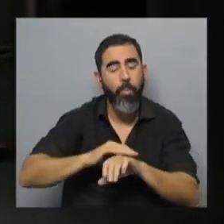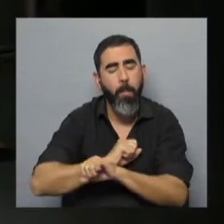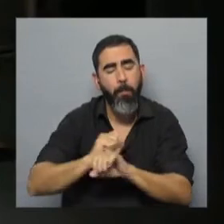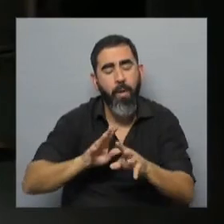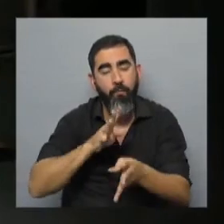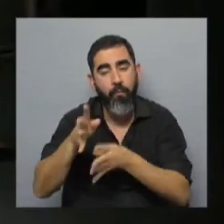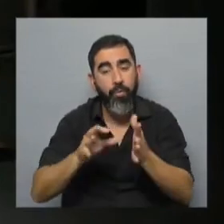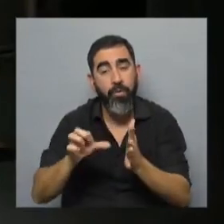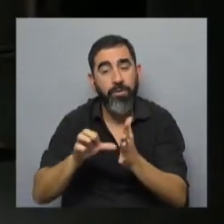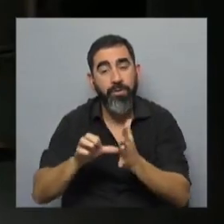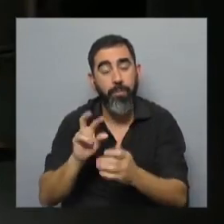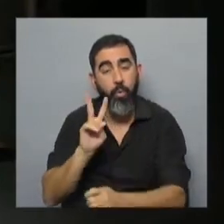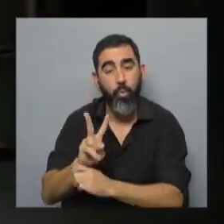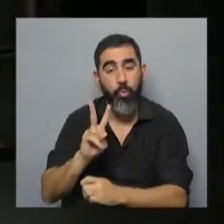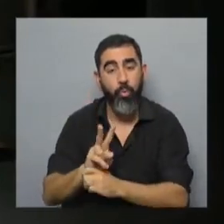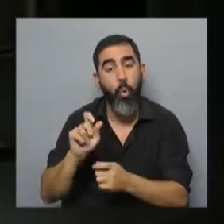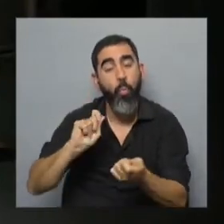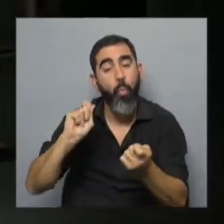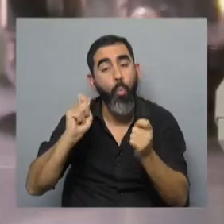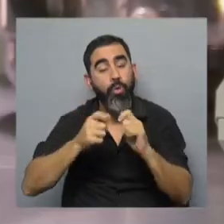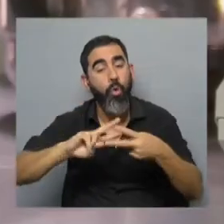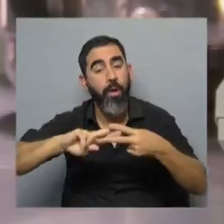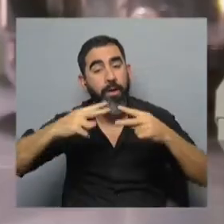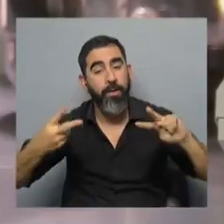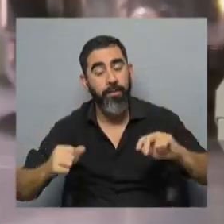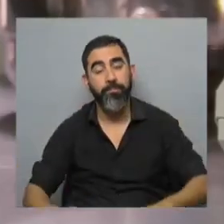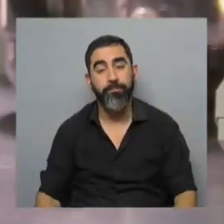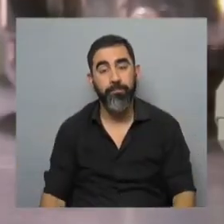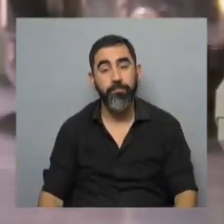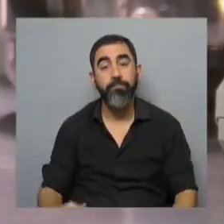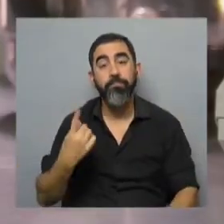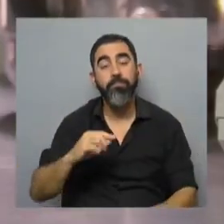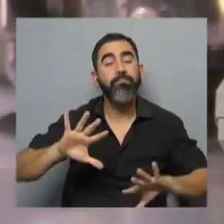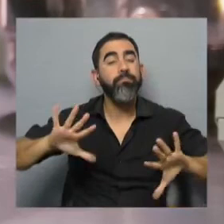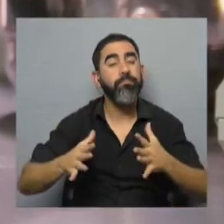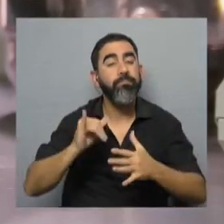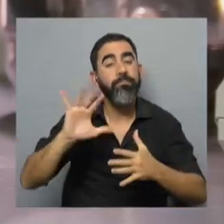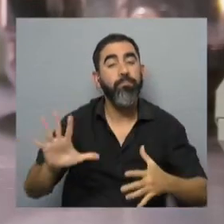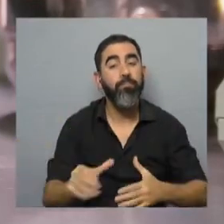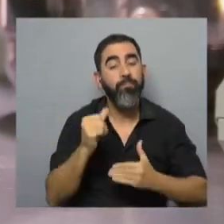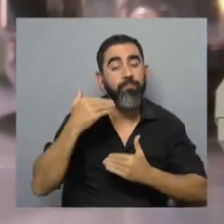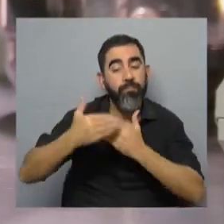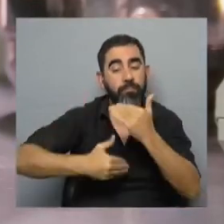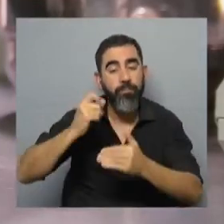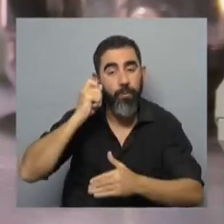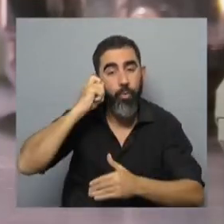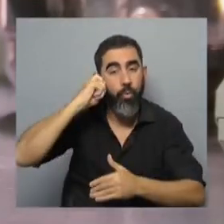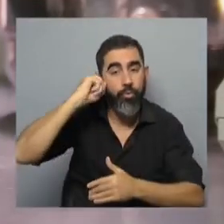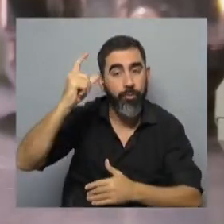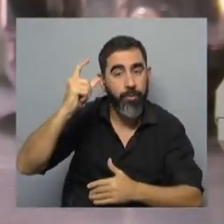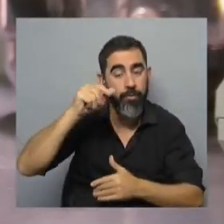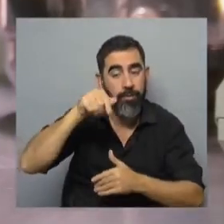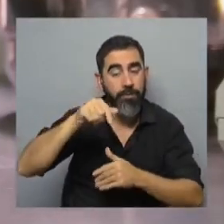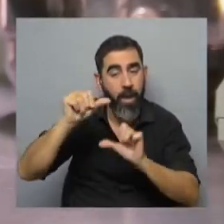funcionamiento del sistema inmune o mutación genética. Entonces, ¿qué pasaría si logramos avanzar en el conocimiento de